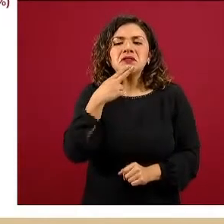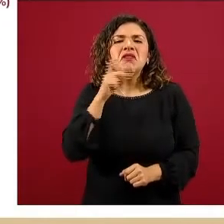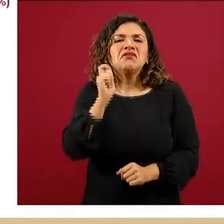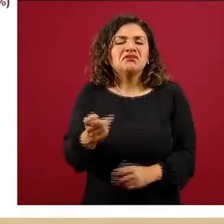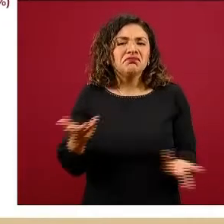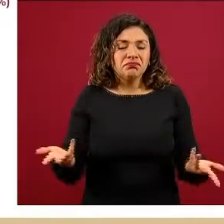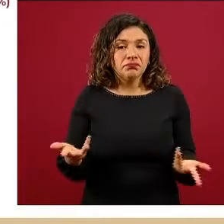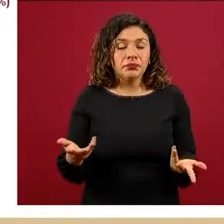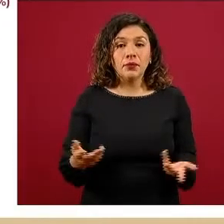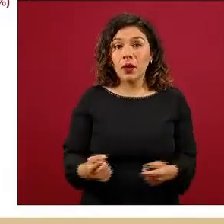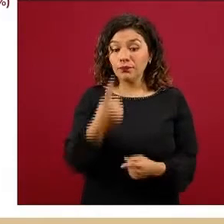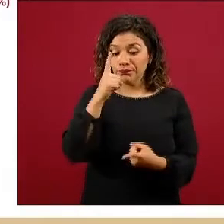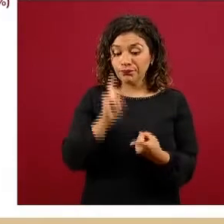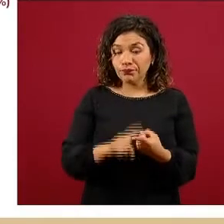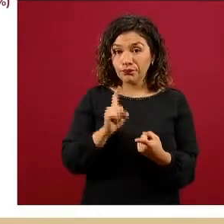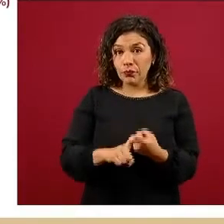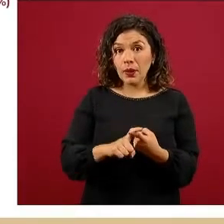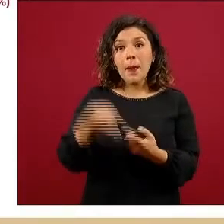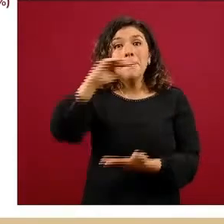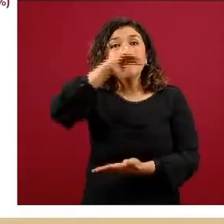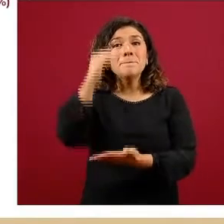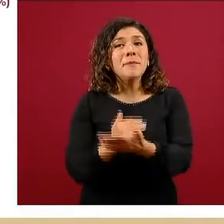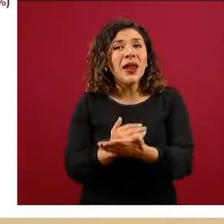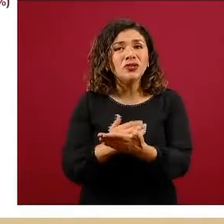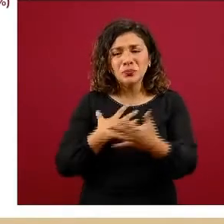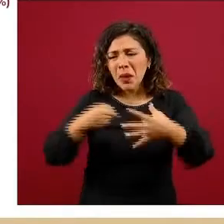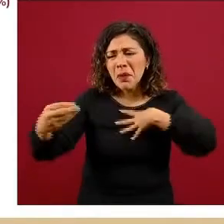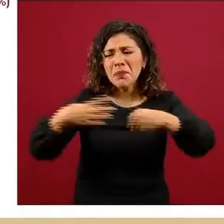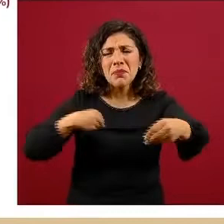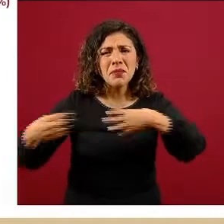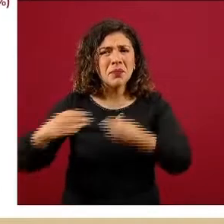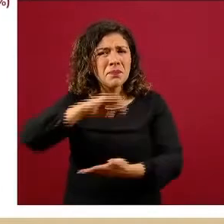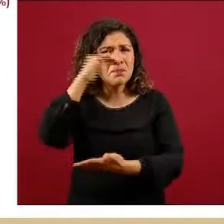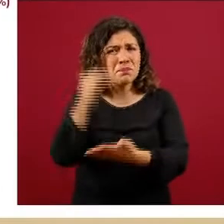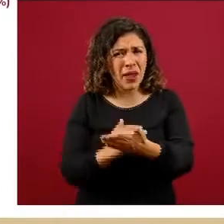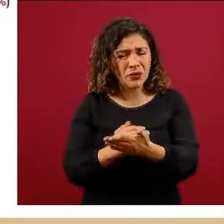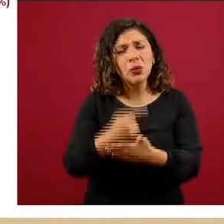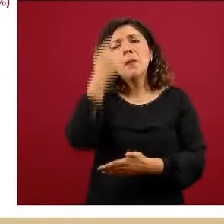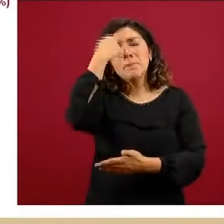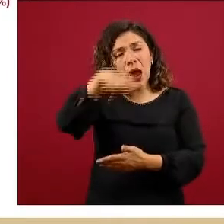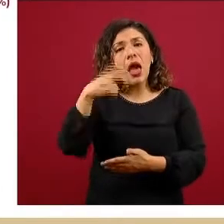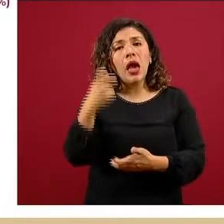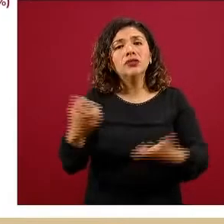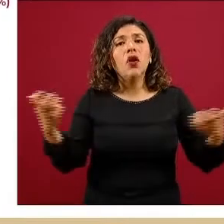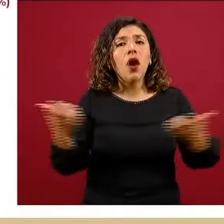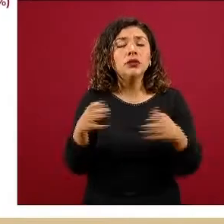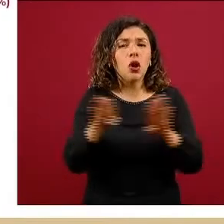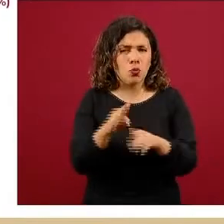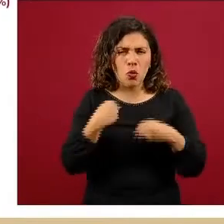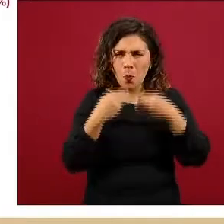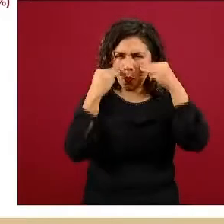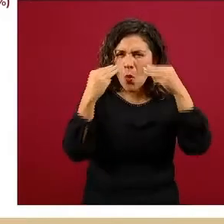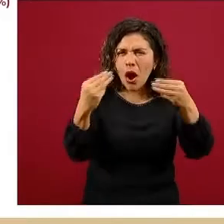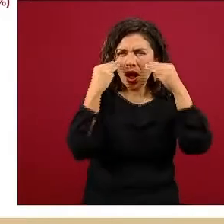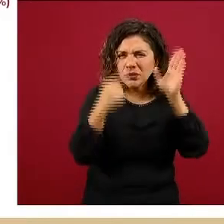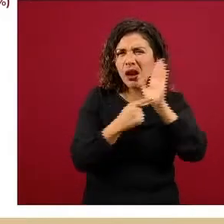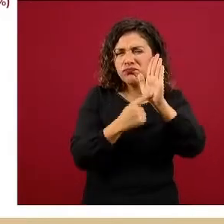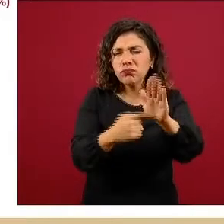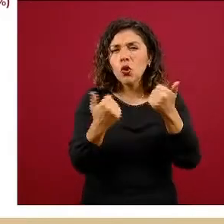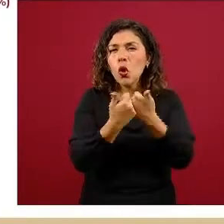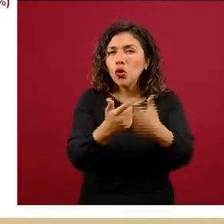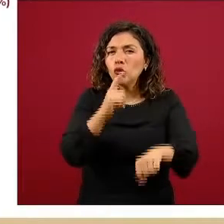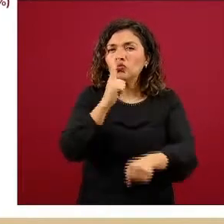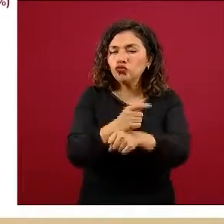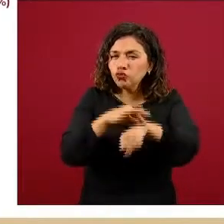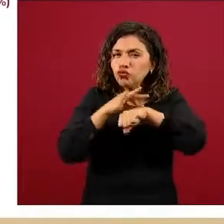son reducir la velocidad de contagios y lograr lo que en innumerables ocasiones hemos mostrado con evidencia,